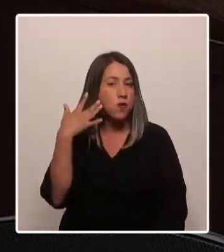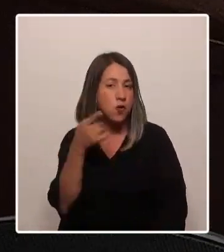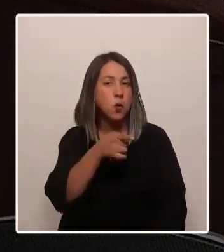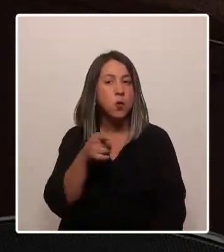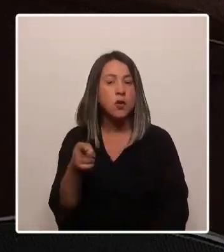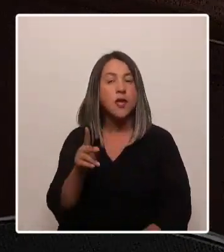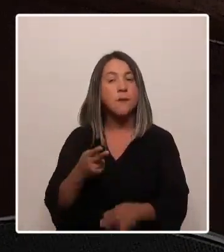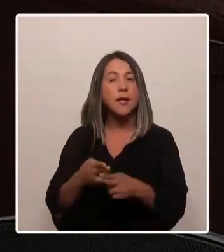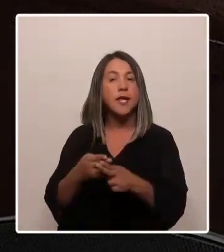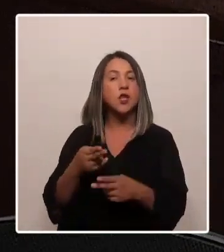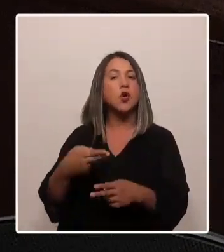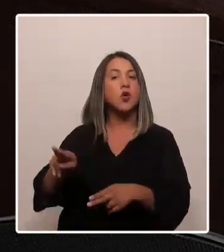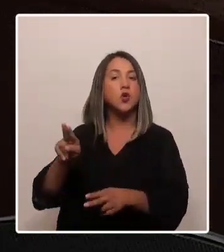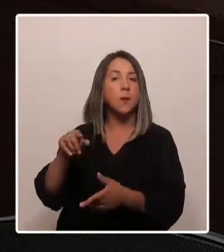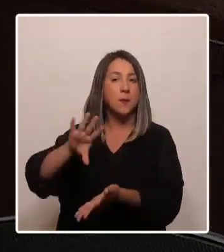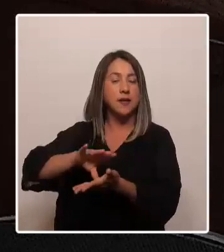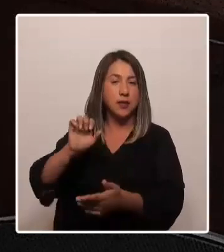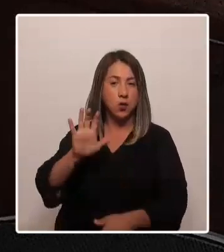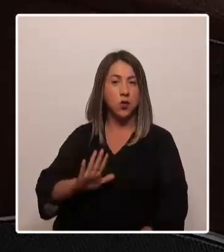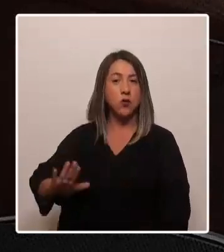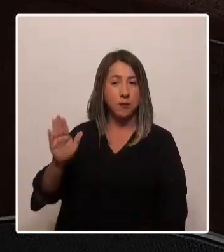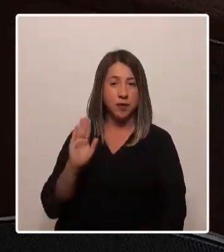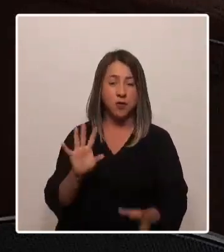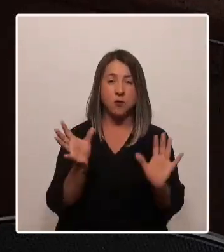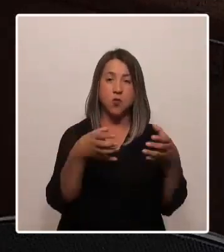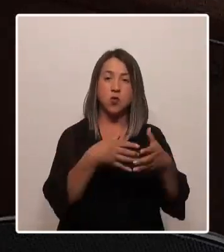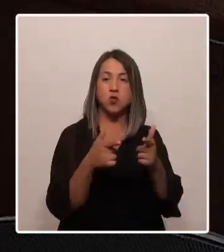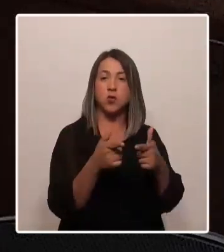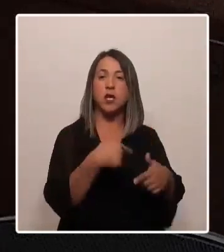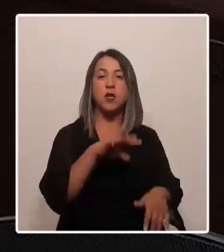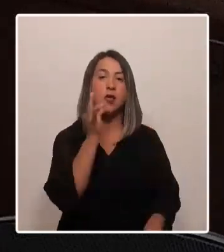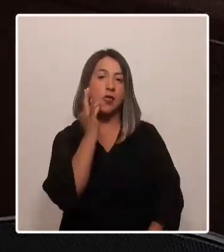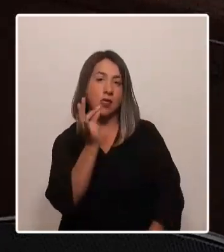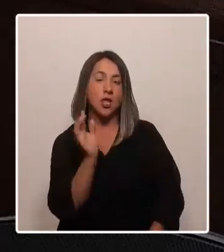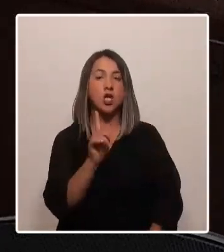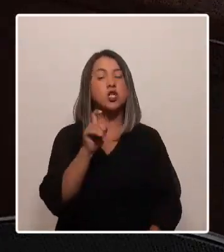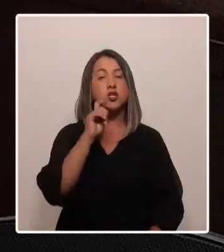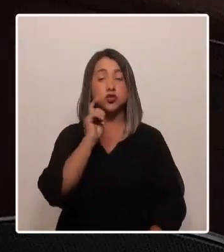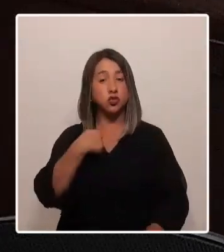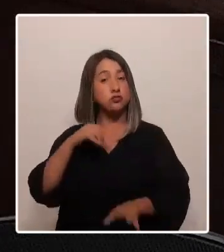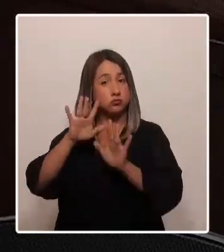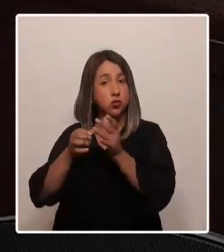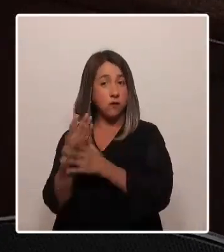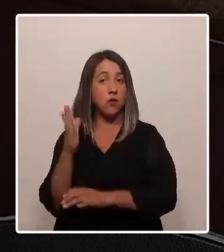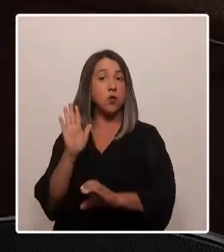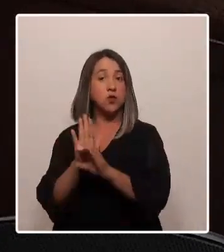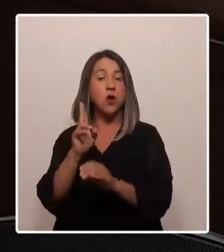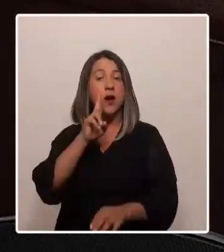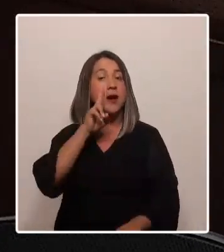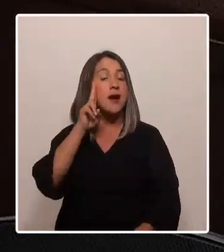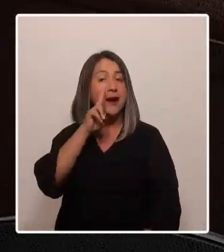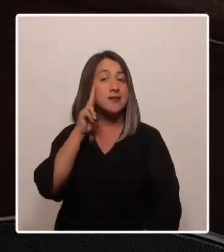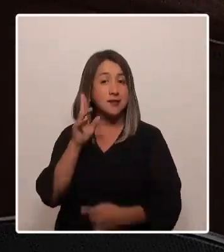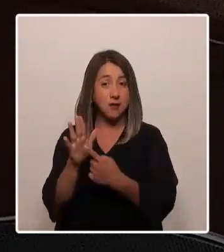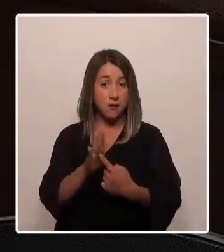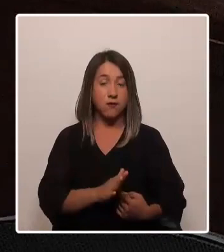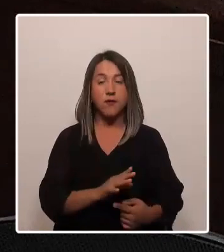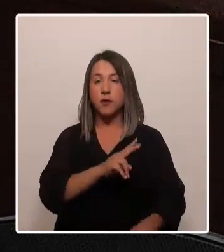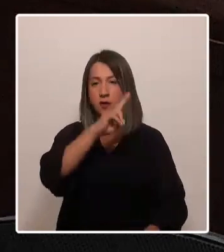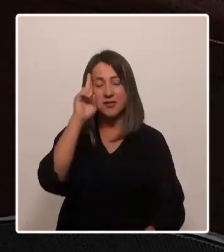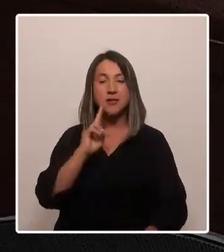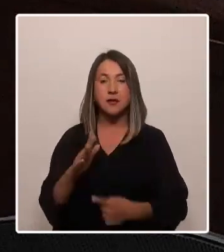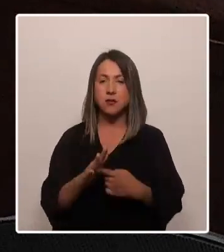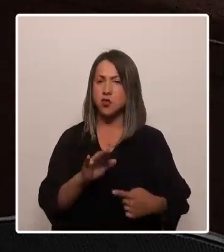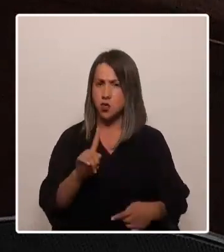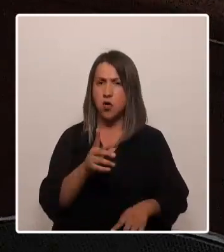las comodidades de un mundo hecho a la medida de ellos, que no escribiremos una constitución racista. Nuestra constitución estará hecha llena de